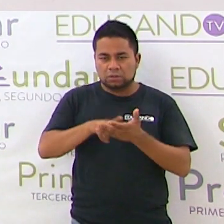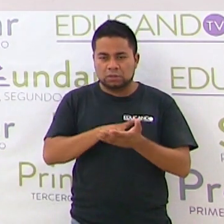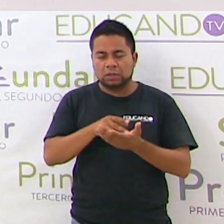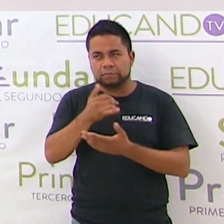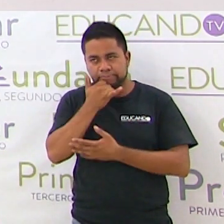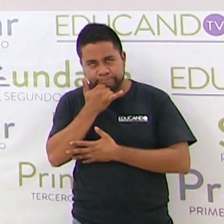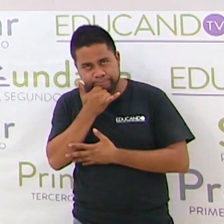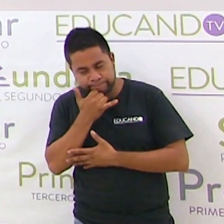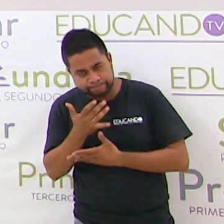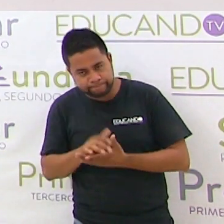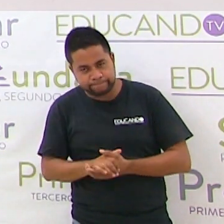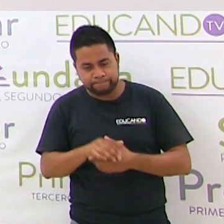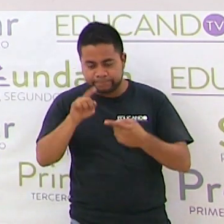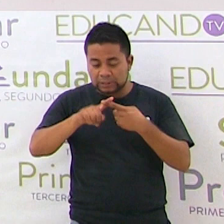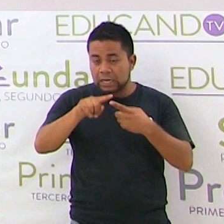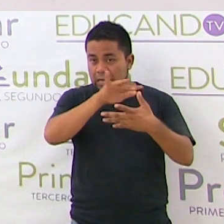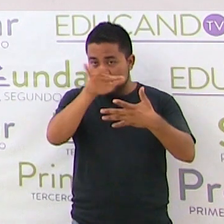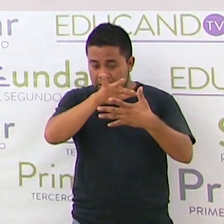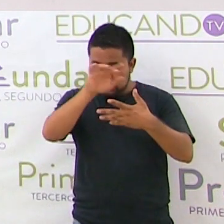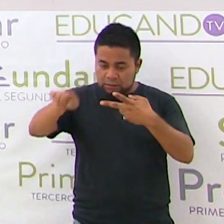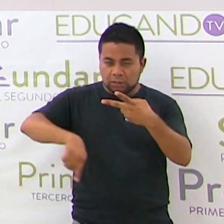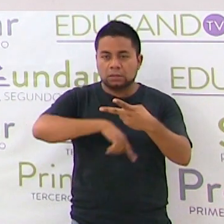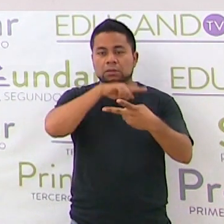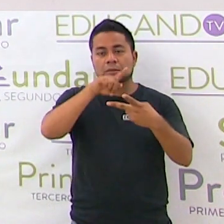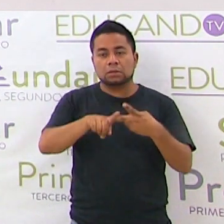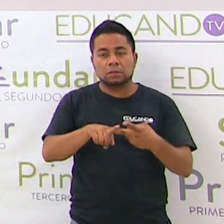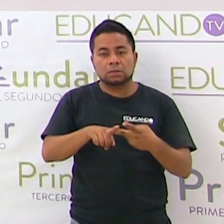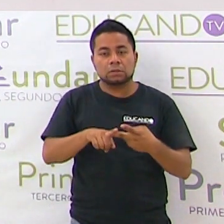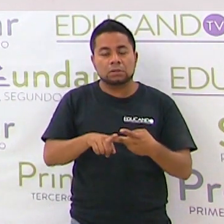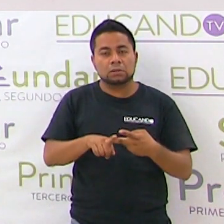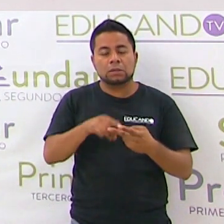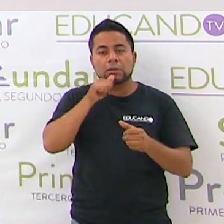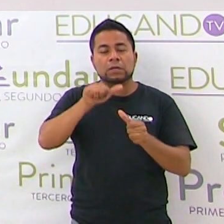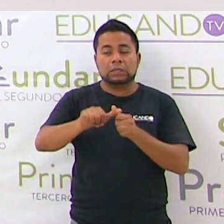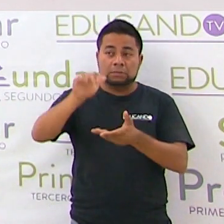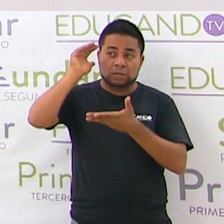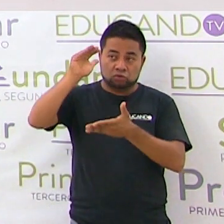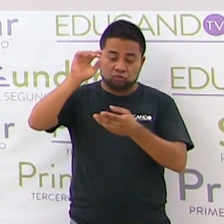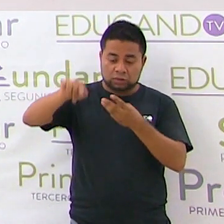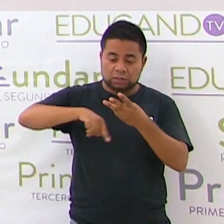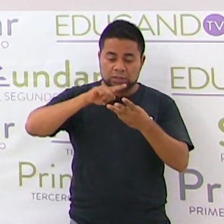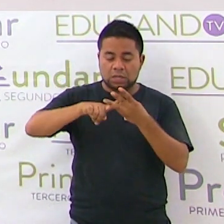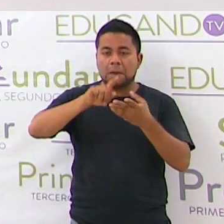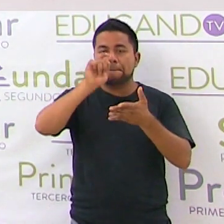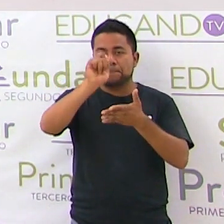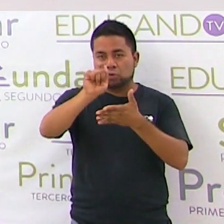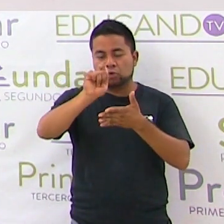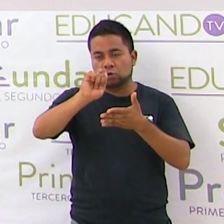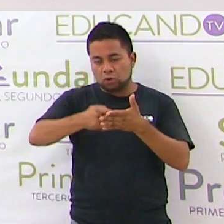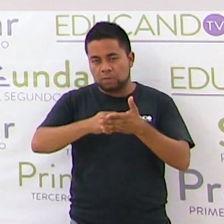ver, leer, luego, mayúsculas, puntos,